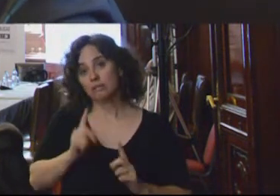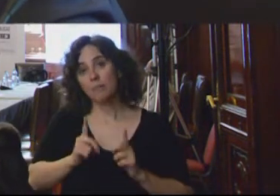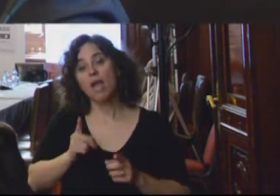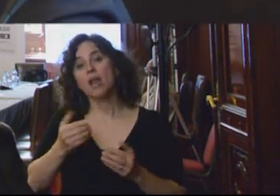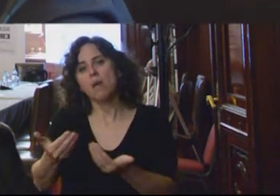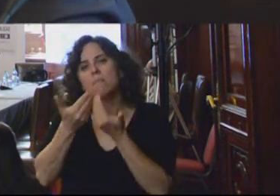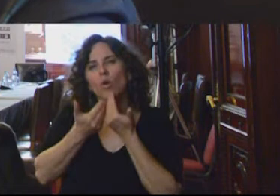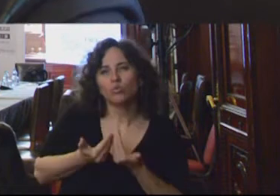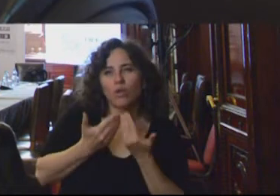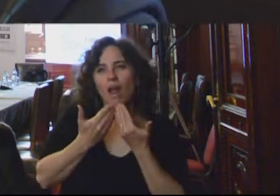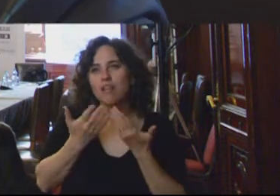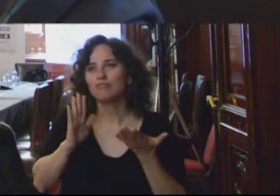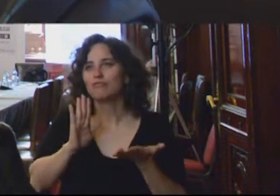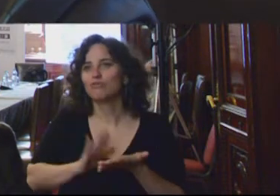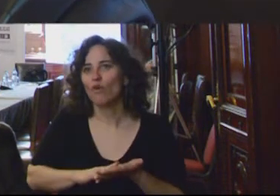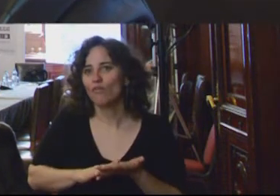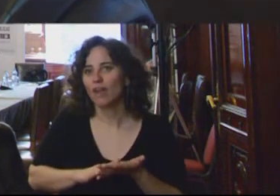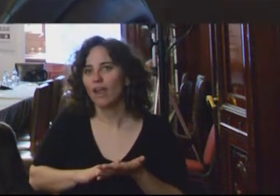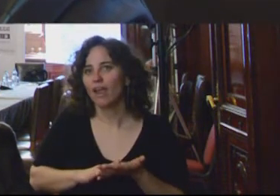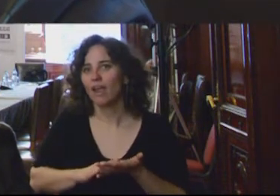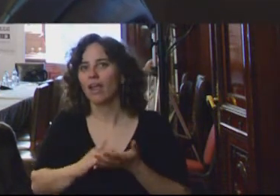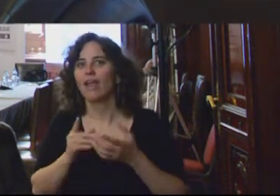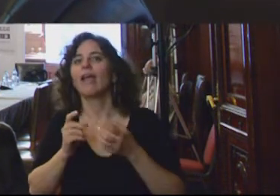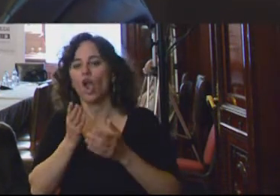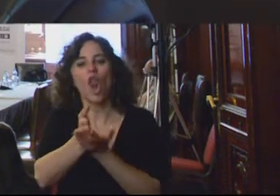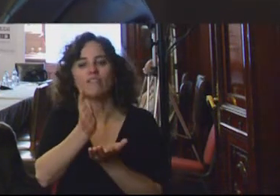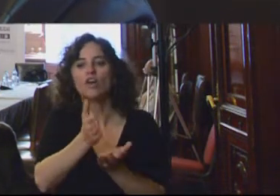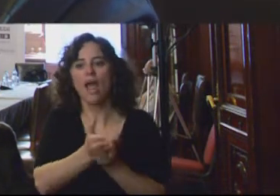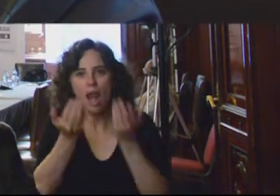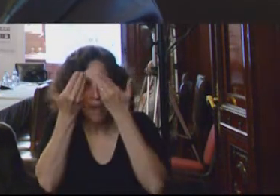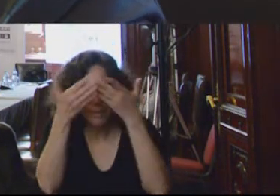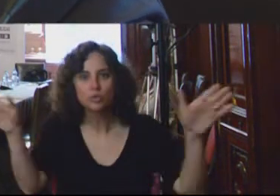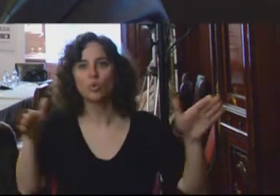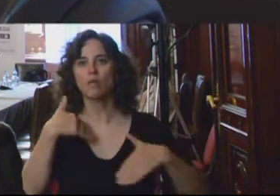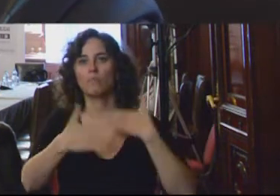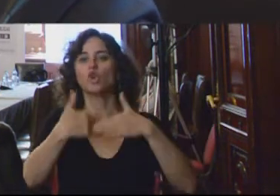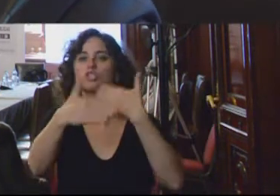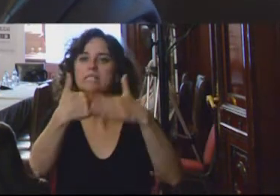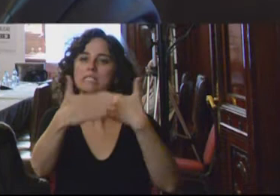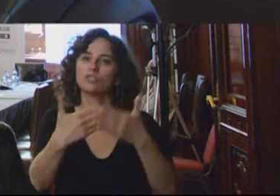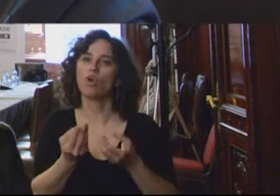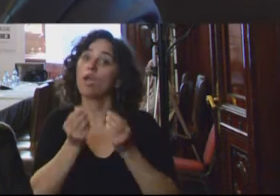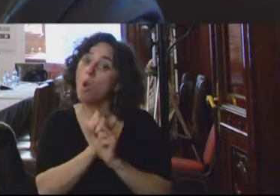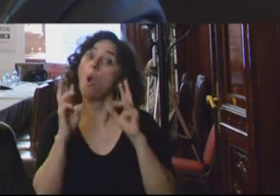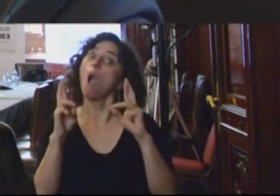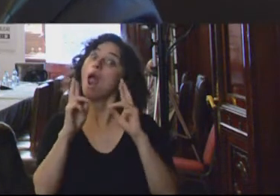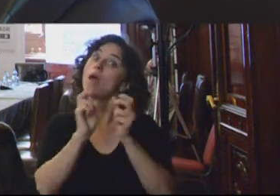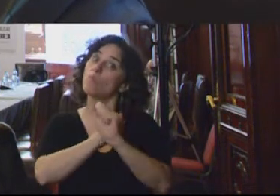algunas preguntas de cara a colaborar en la apertura de un proceso que ojalá lleve a reformas,